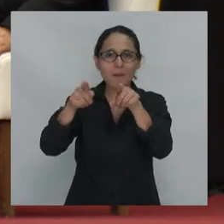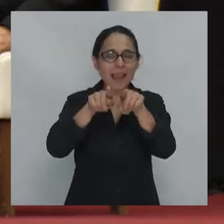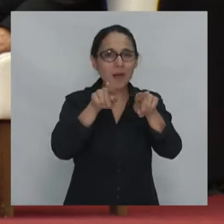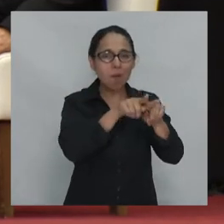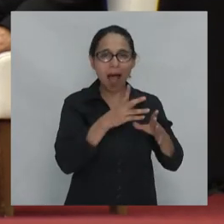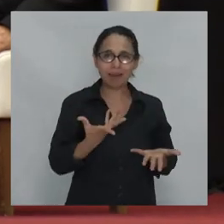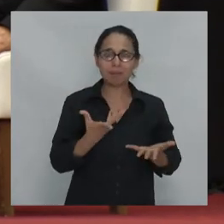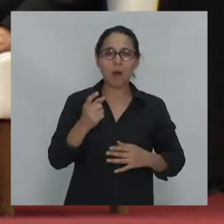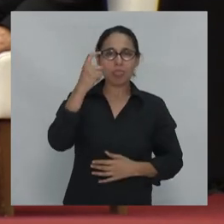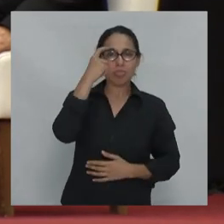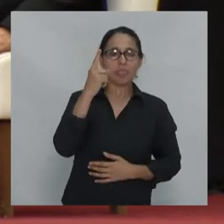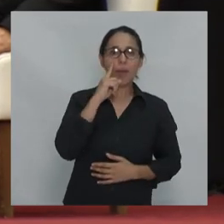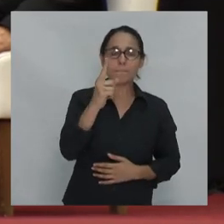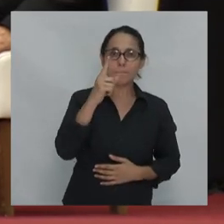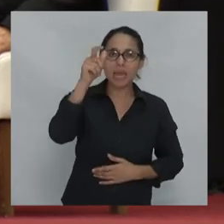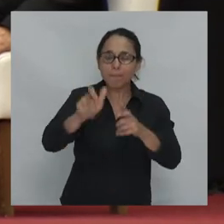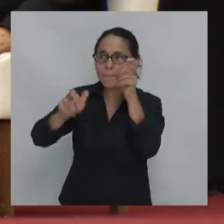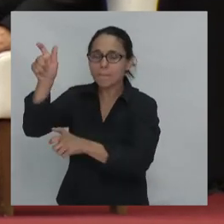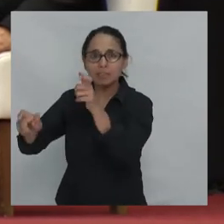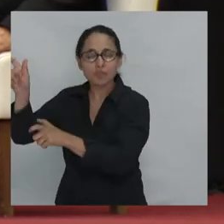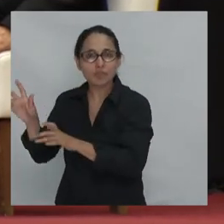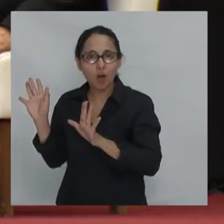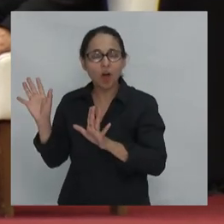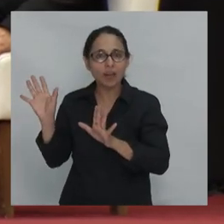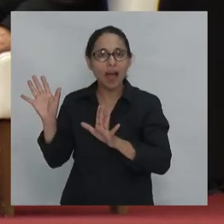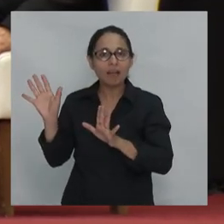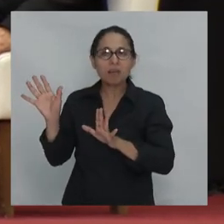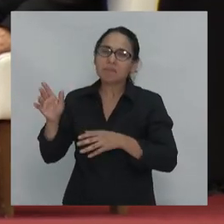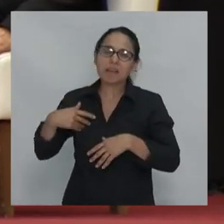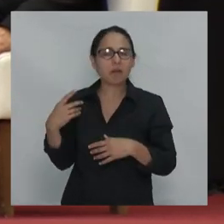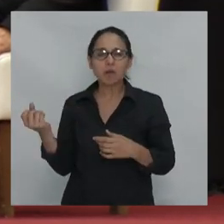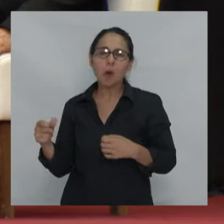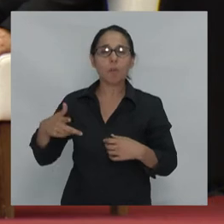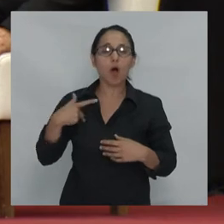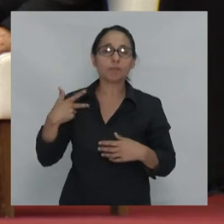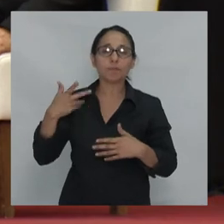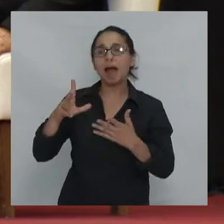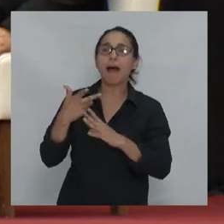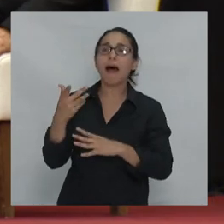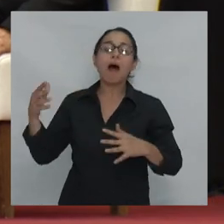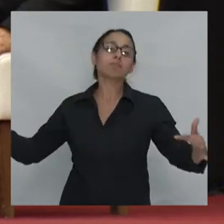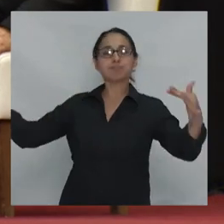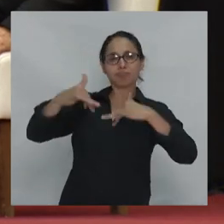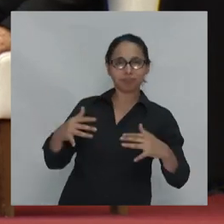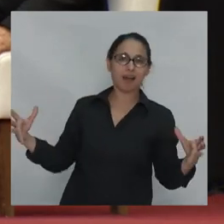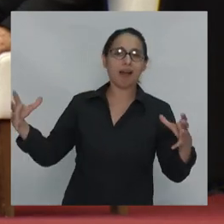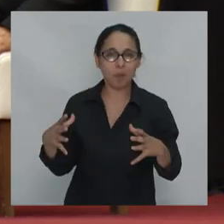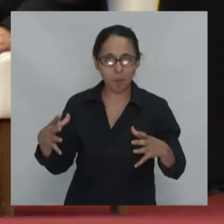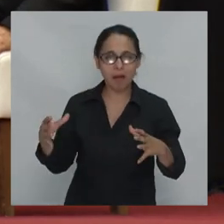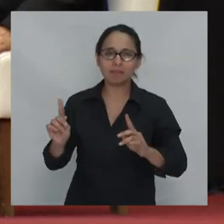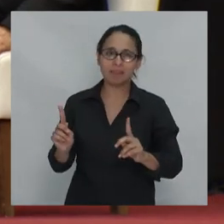reúnen 10.000 personas así con simples convocatorias de quien cree en esto para que vengan a acompañarnos, los del